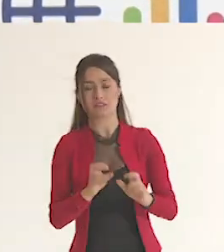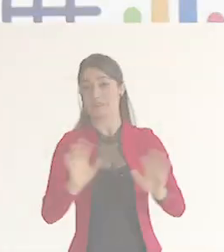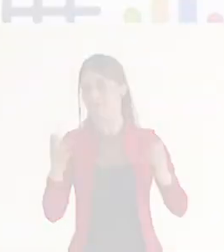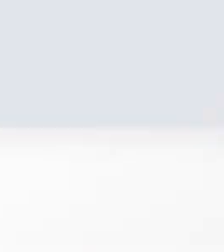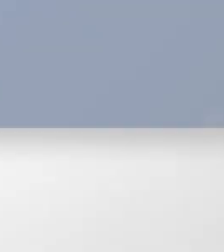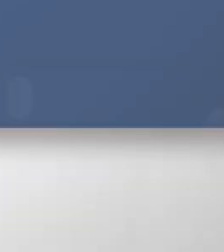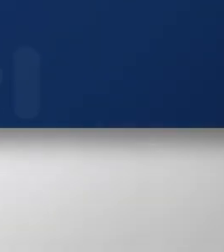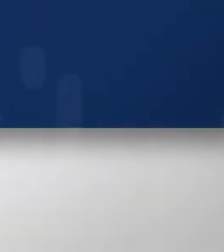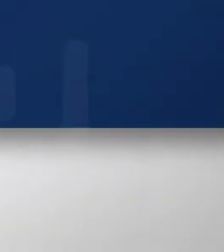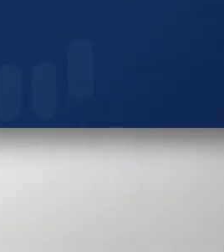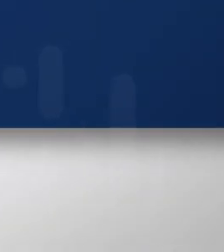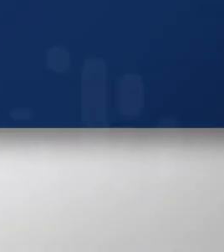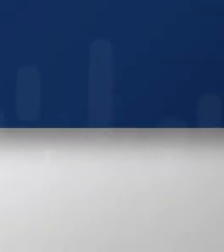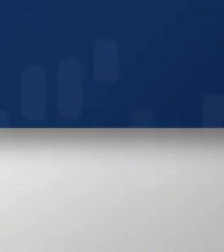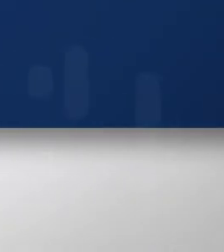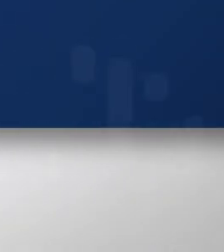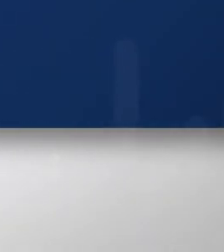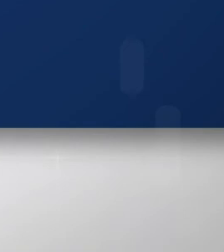gracias